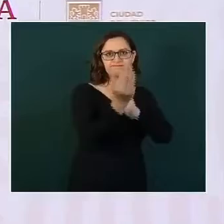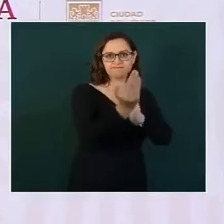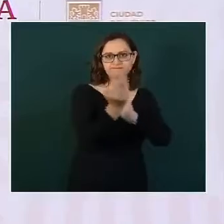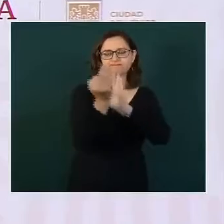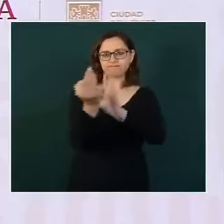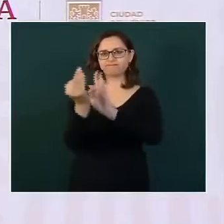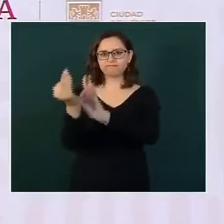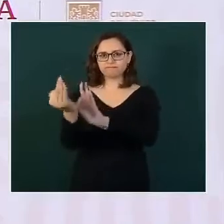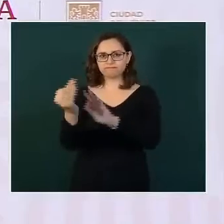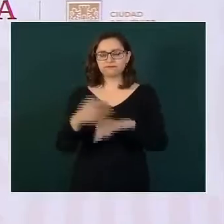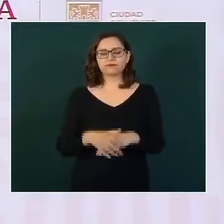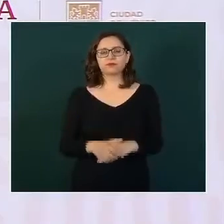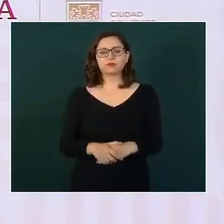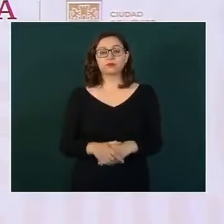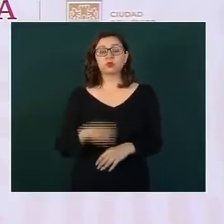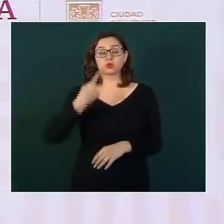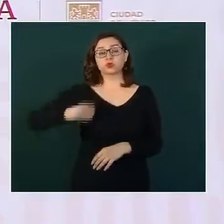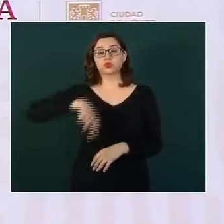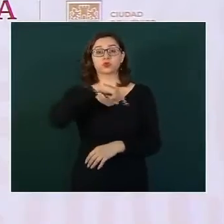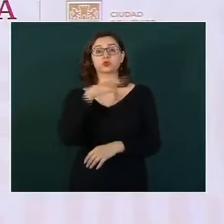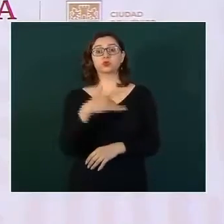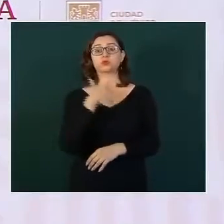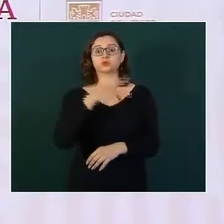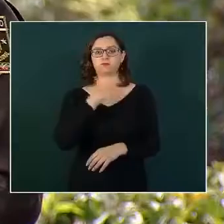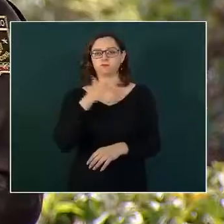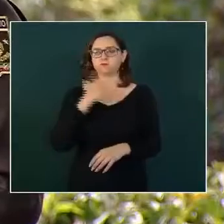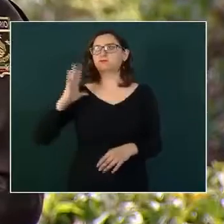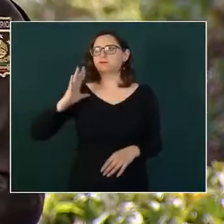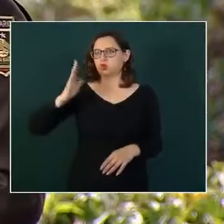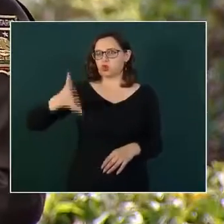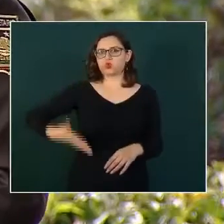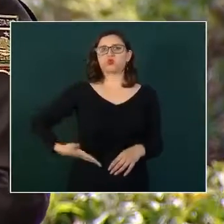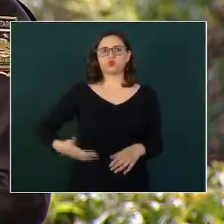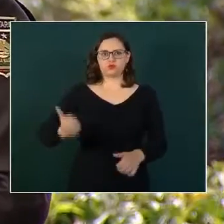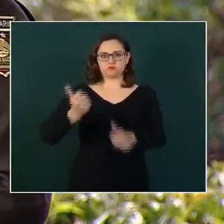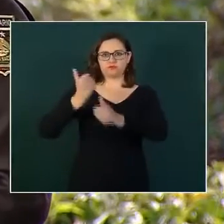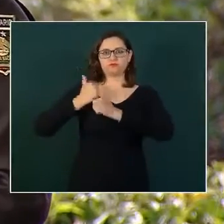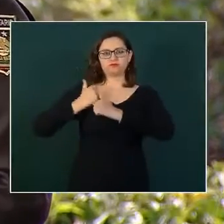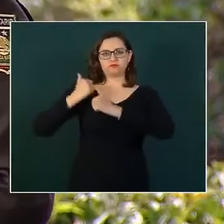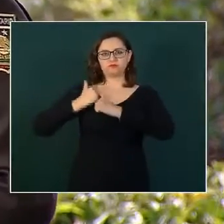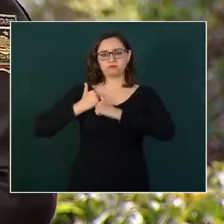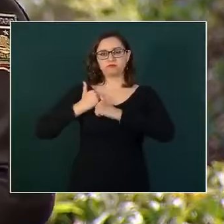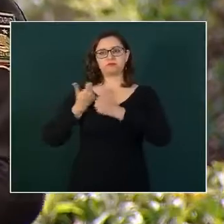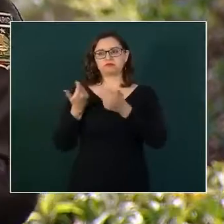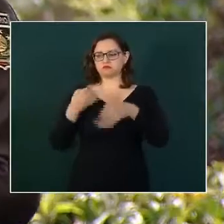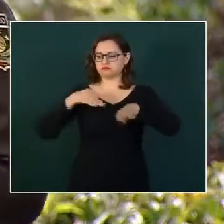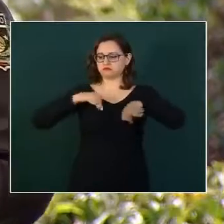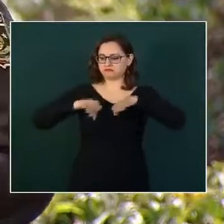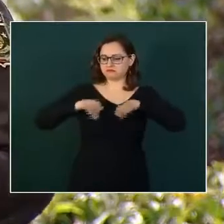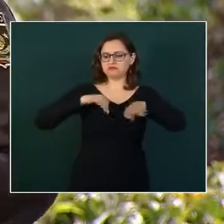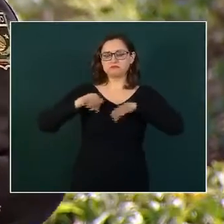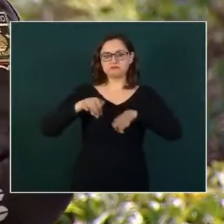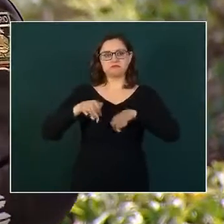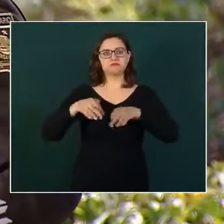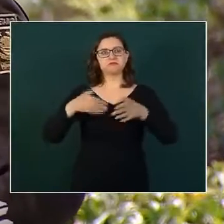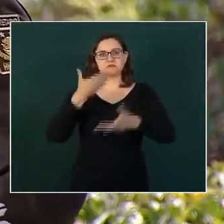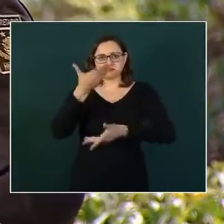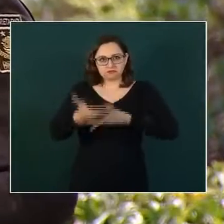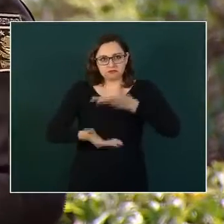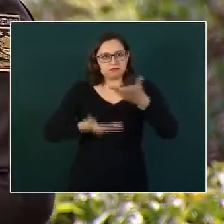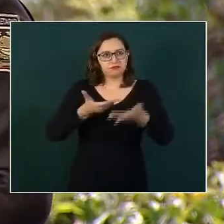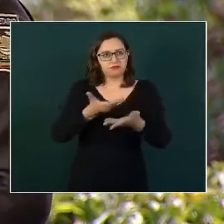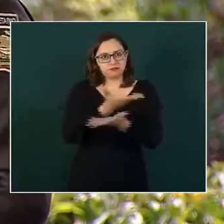del país. Estamos orgullosos de ser soldados y de saber que nuestro trabajo sirve a los